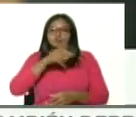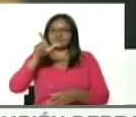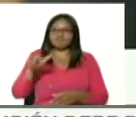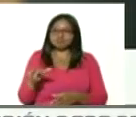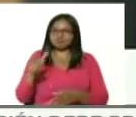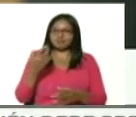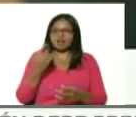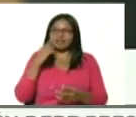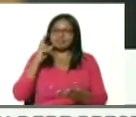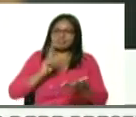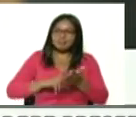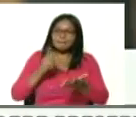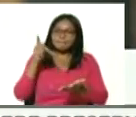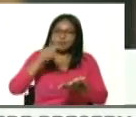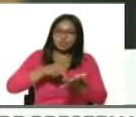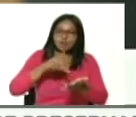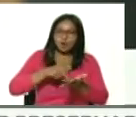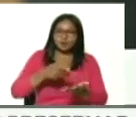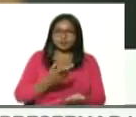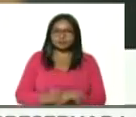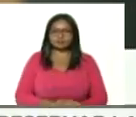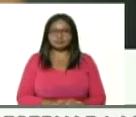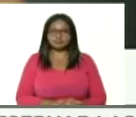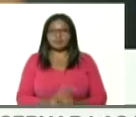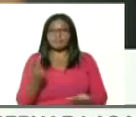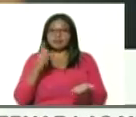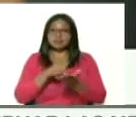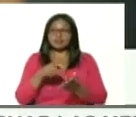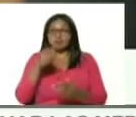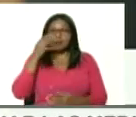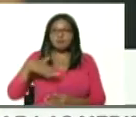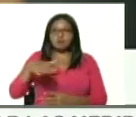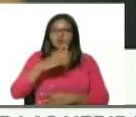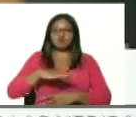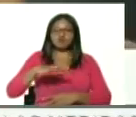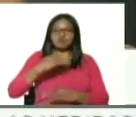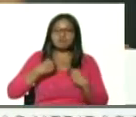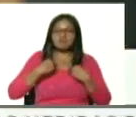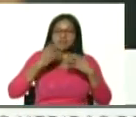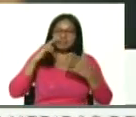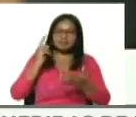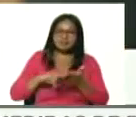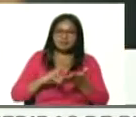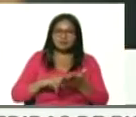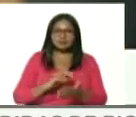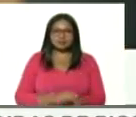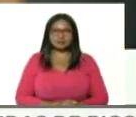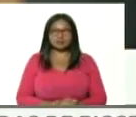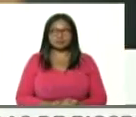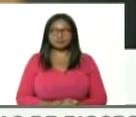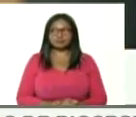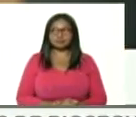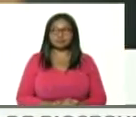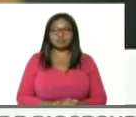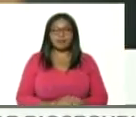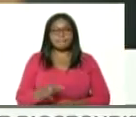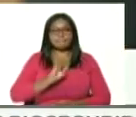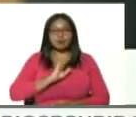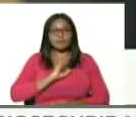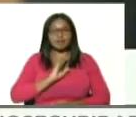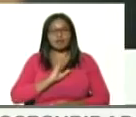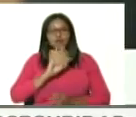verdad, verdad? ¿Cómo protagoniza el pueblo donde vive el pueblo? Y ahí es donde entra el pensamiento de Simón Rodríguez con la